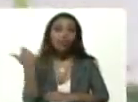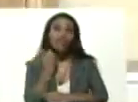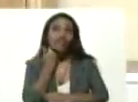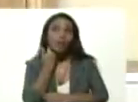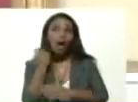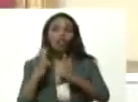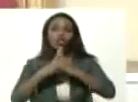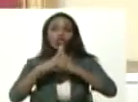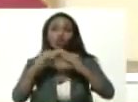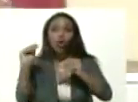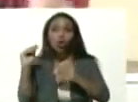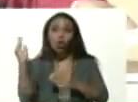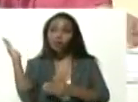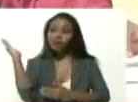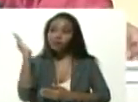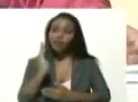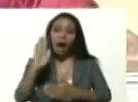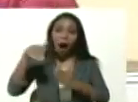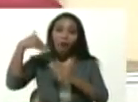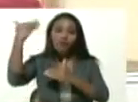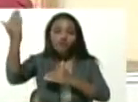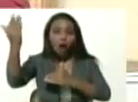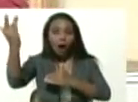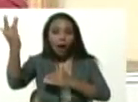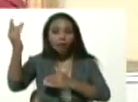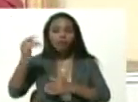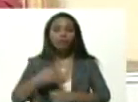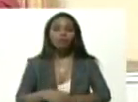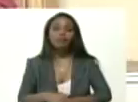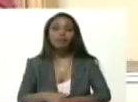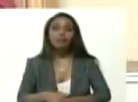Todos importados. Todos importados.